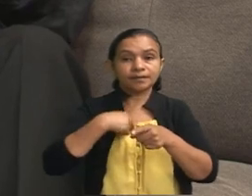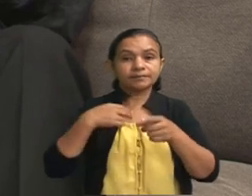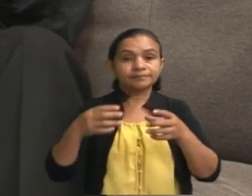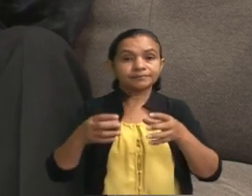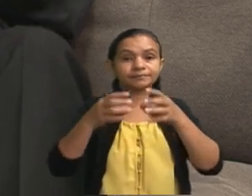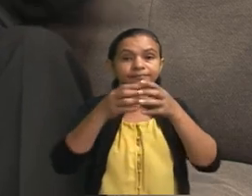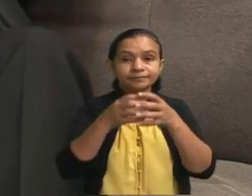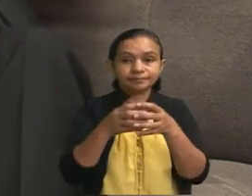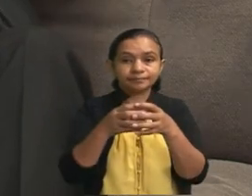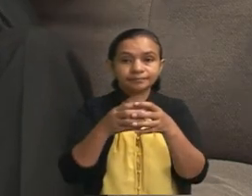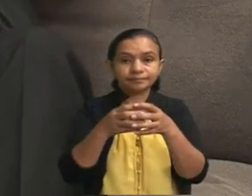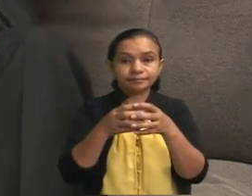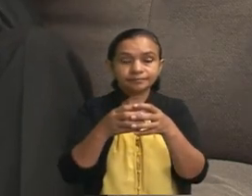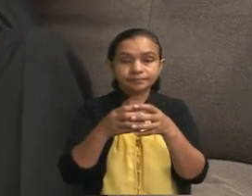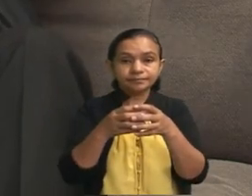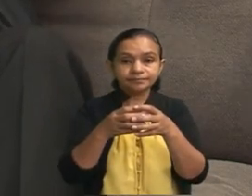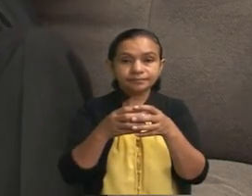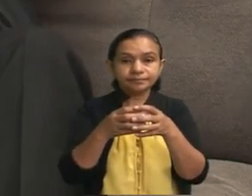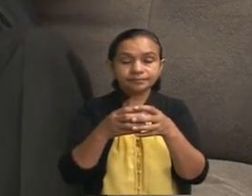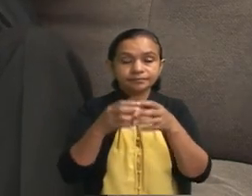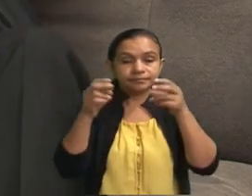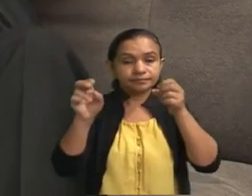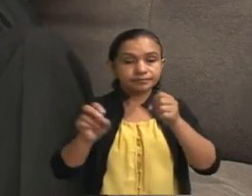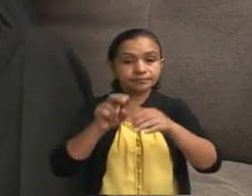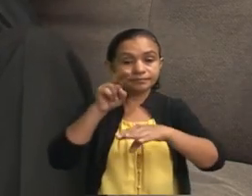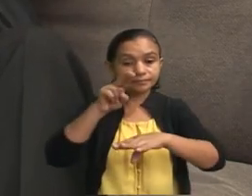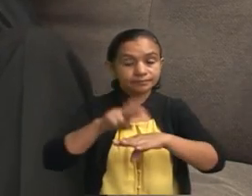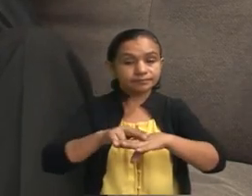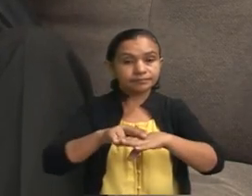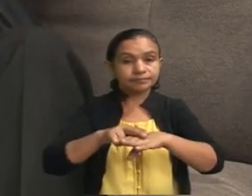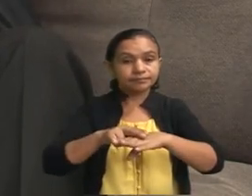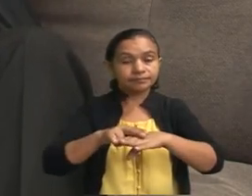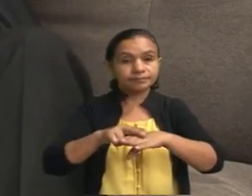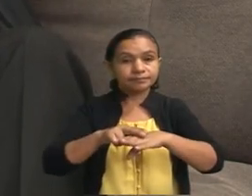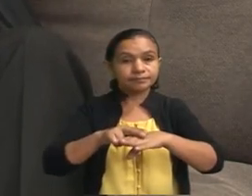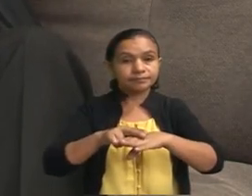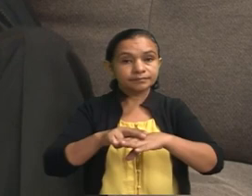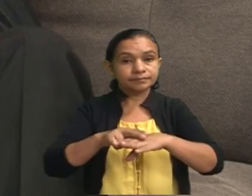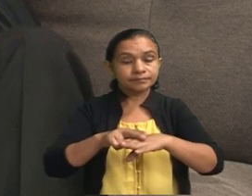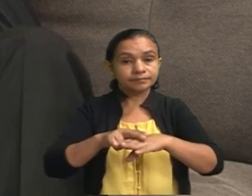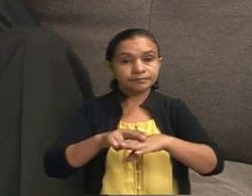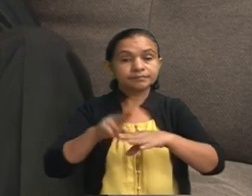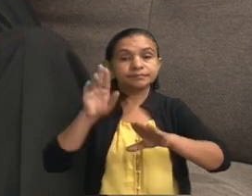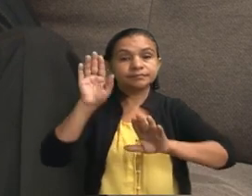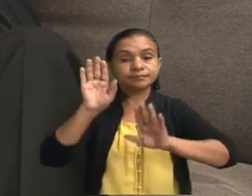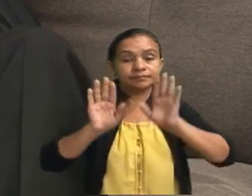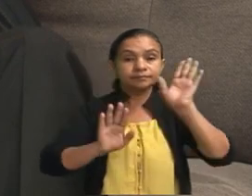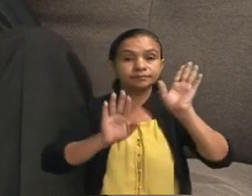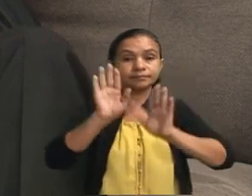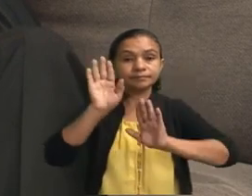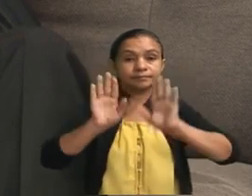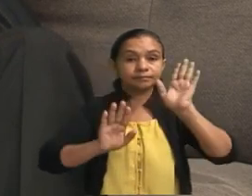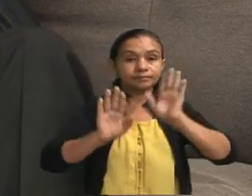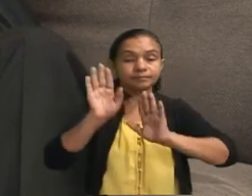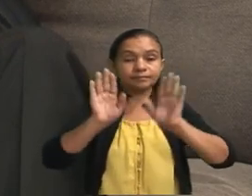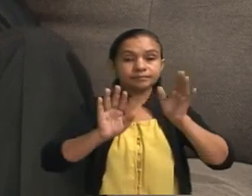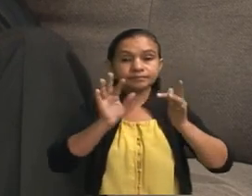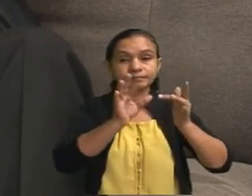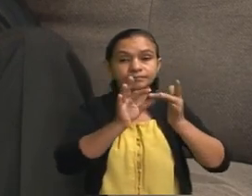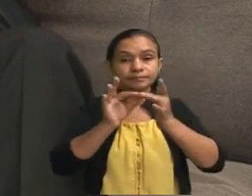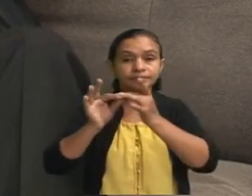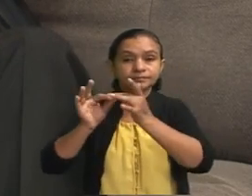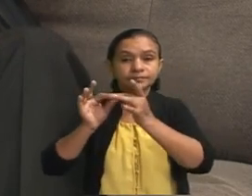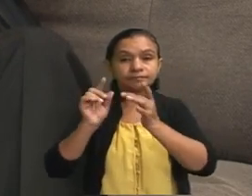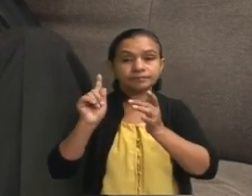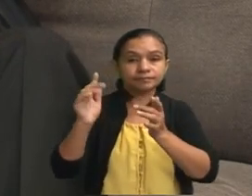no solamente el ámbito nacional, sino que vamos a incorporar la participación especialmente de todos